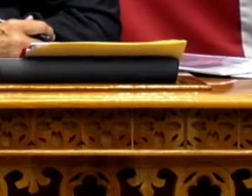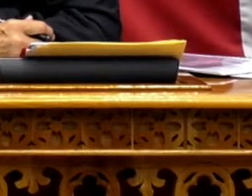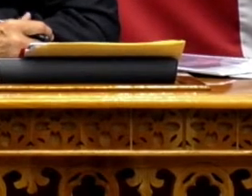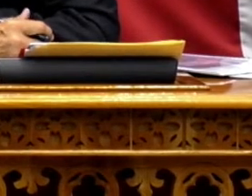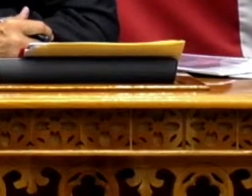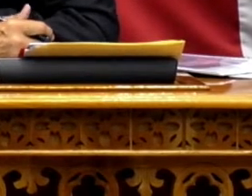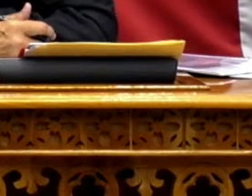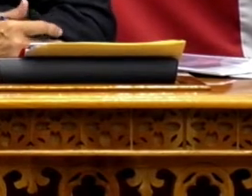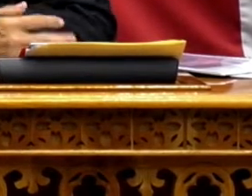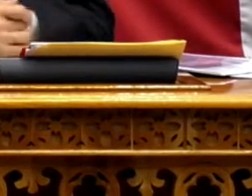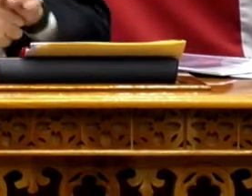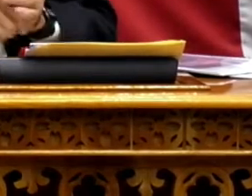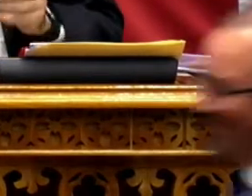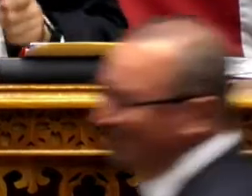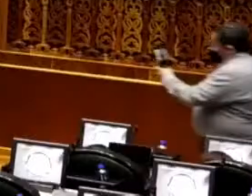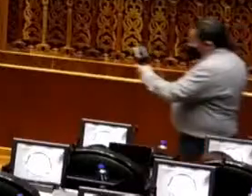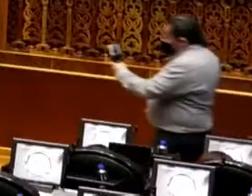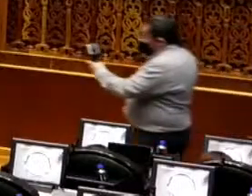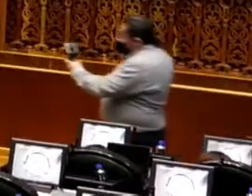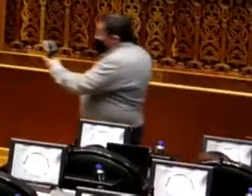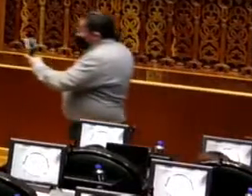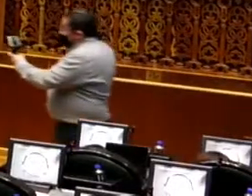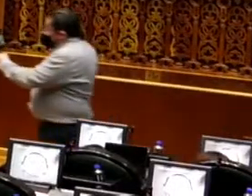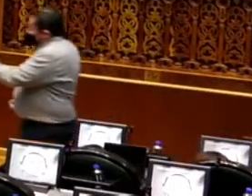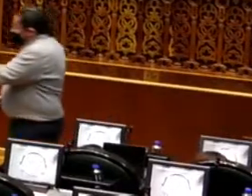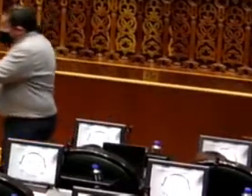Parlamentario del Partido Acción Nacional.